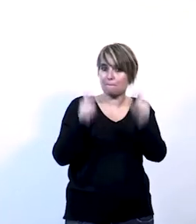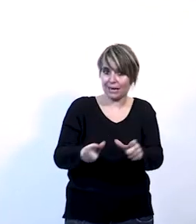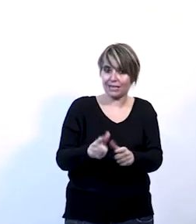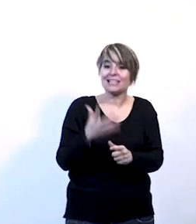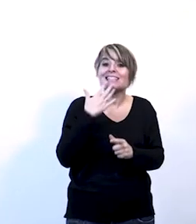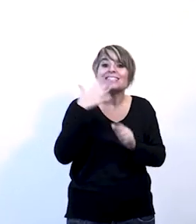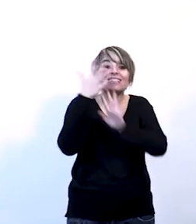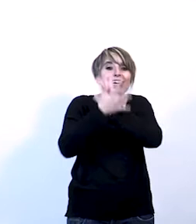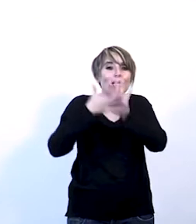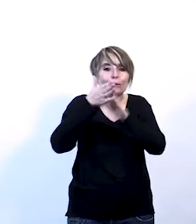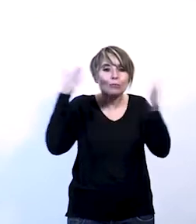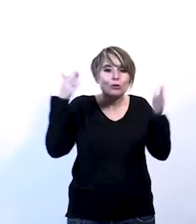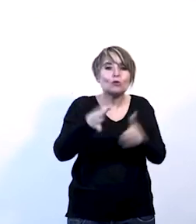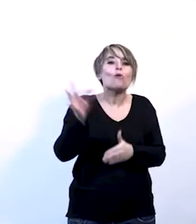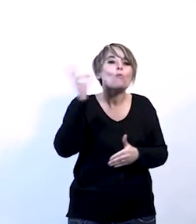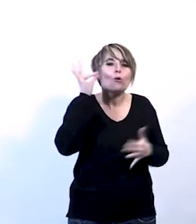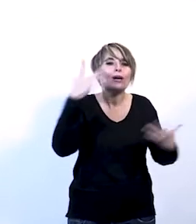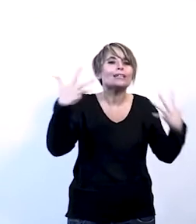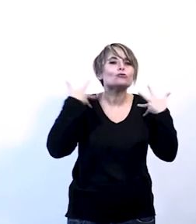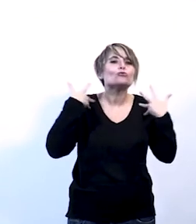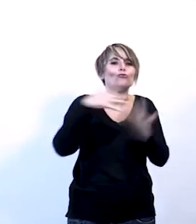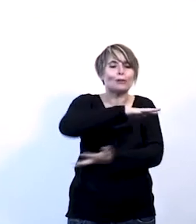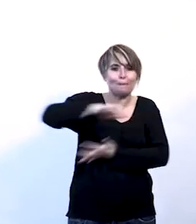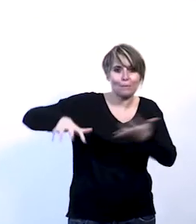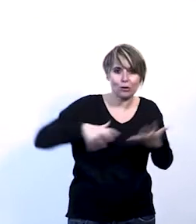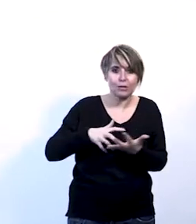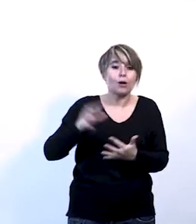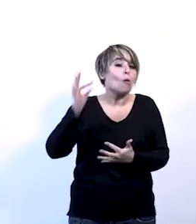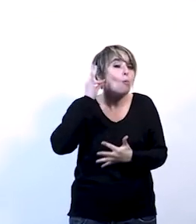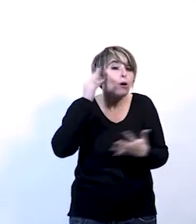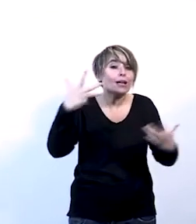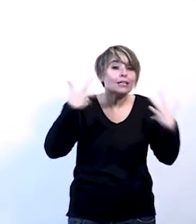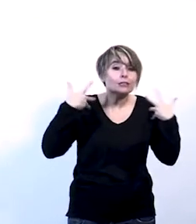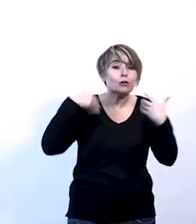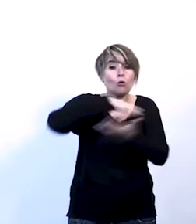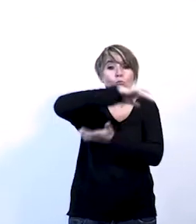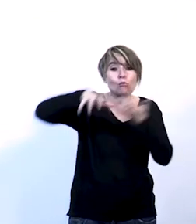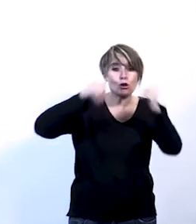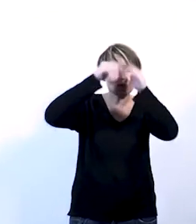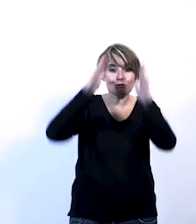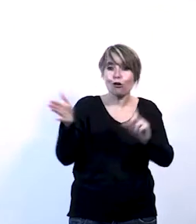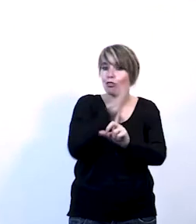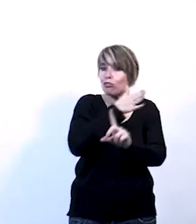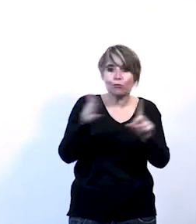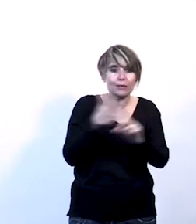cuando hablamos de las mujeres que sufren de violencia, las que están sufriendo violencia doméstica y no